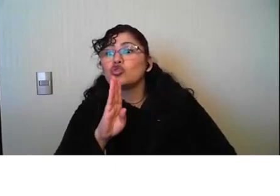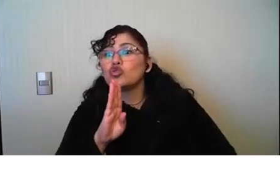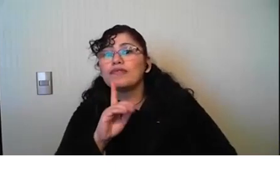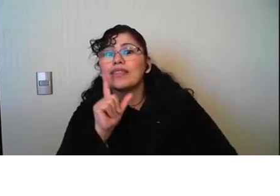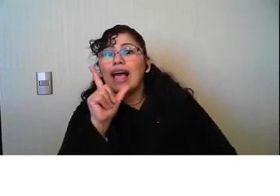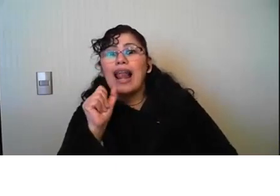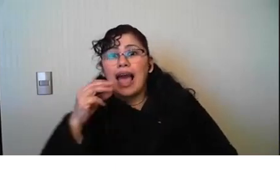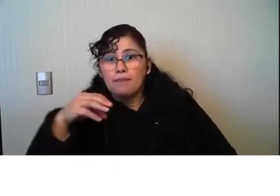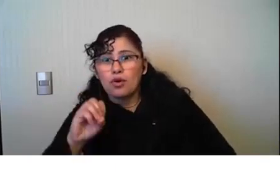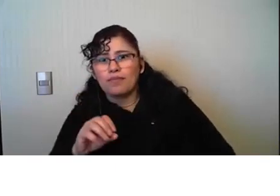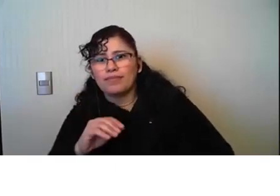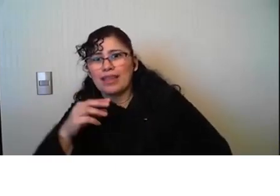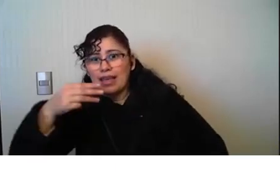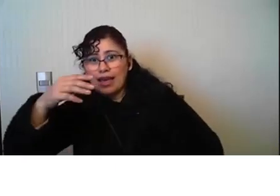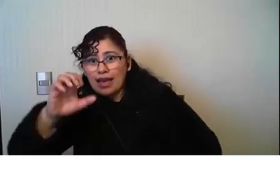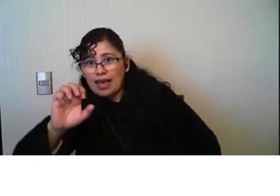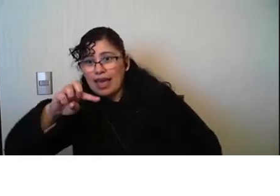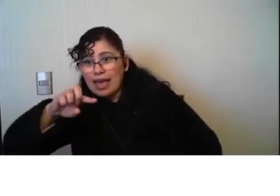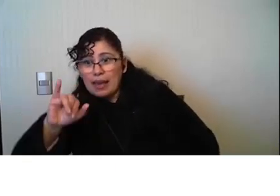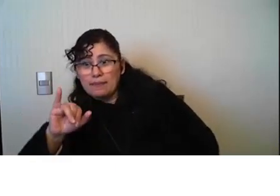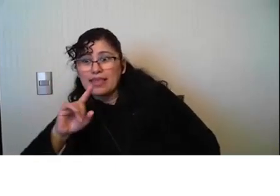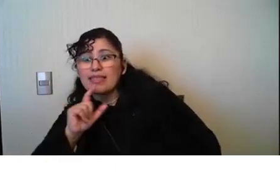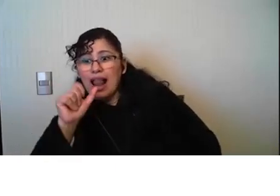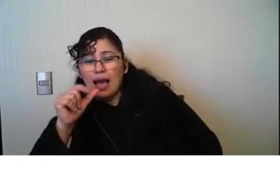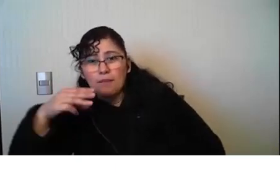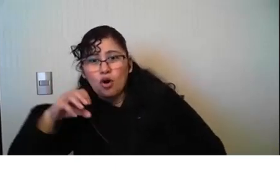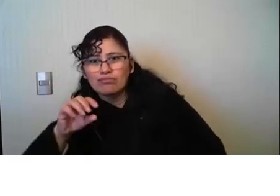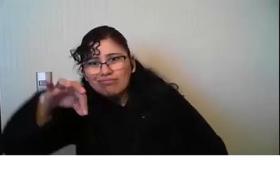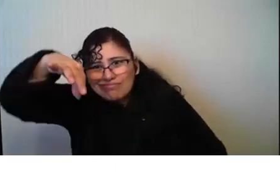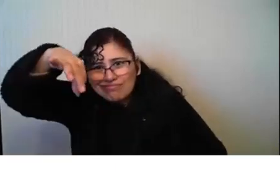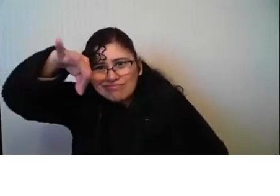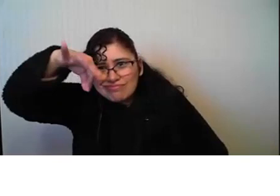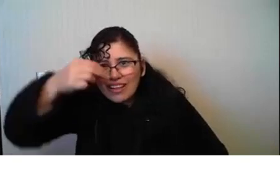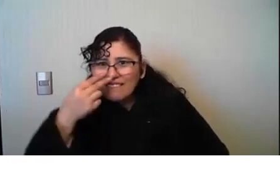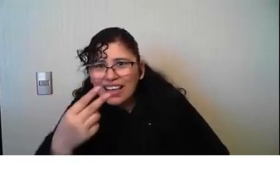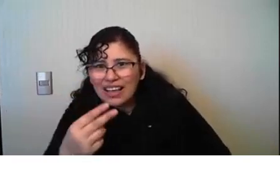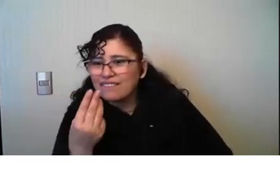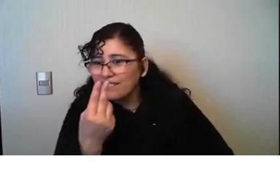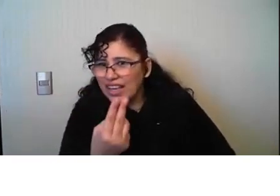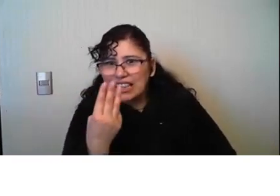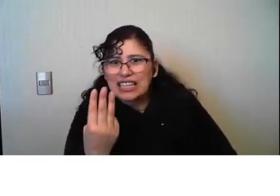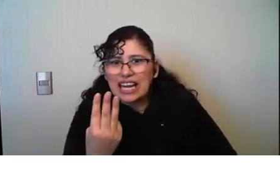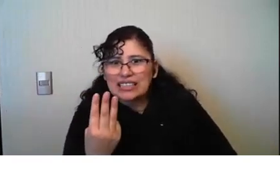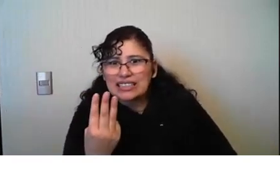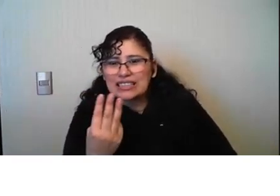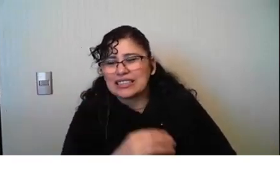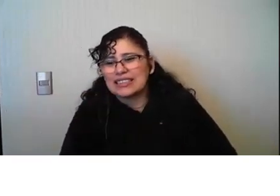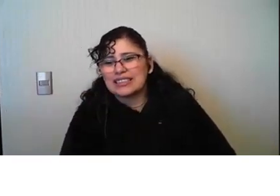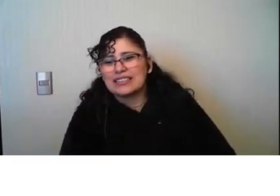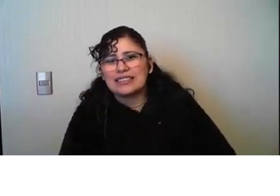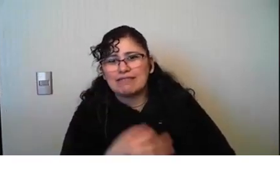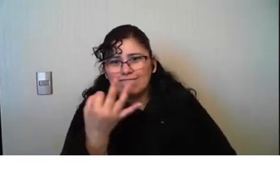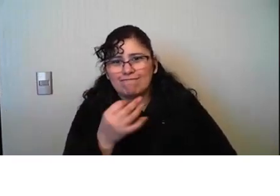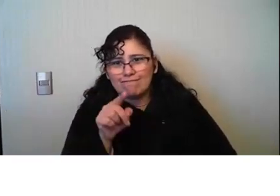epitálamo acá lo tenemos en la glándula pineal, marcada con el número 23.